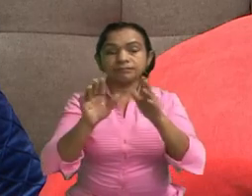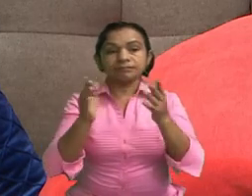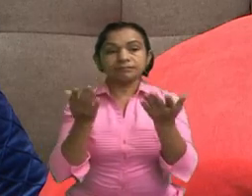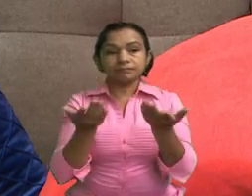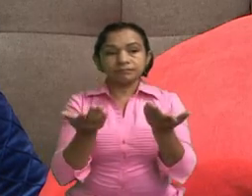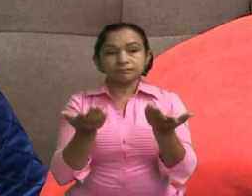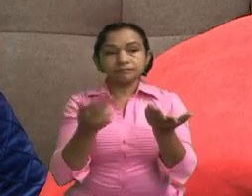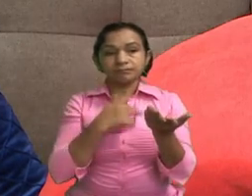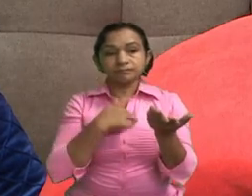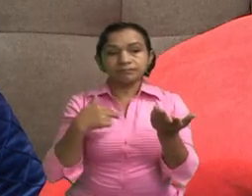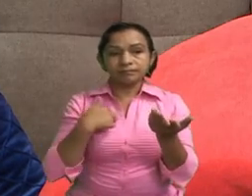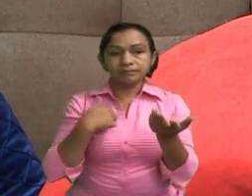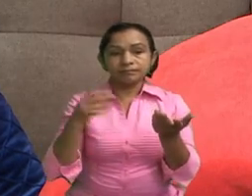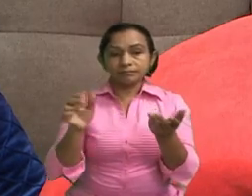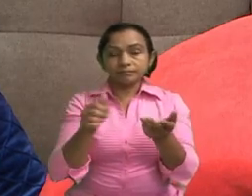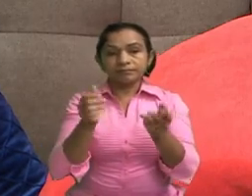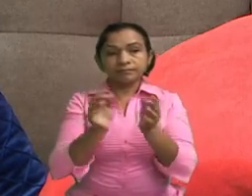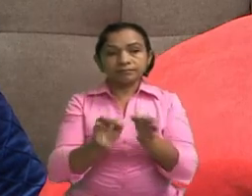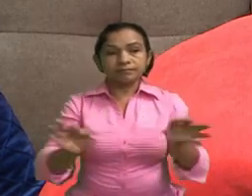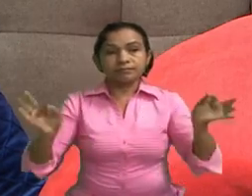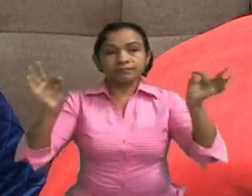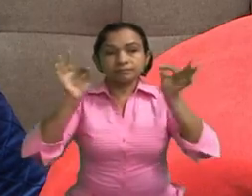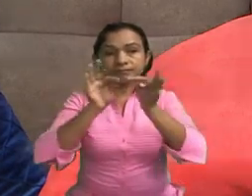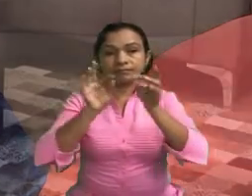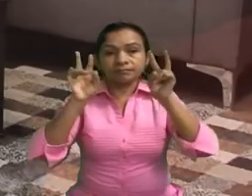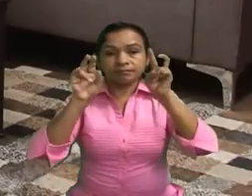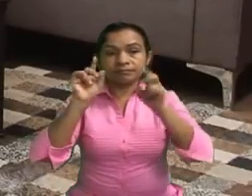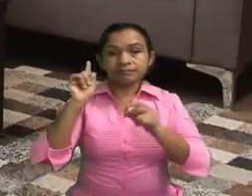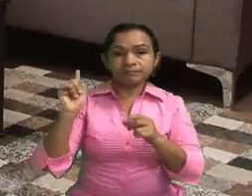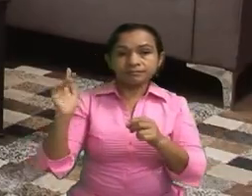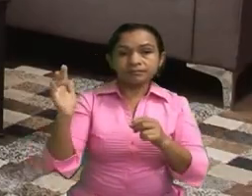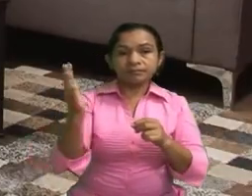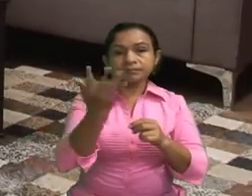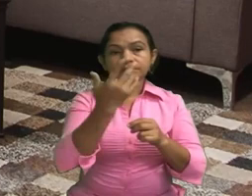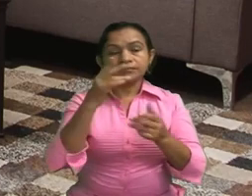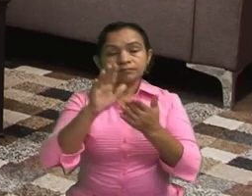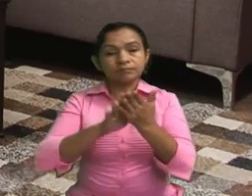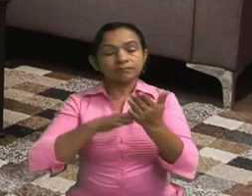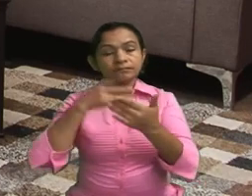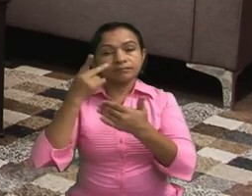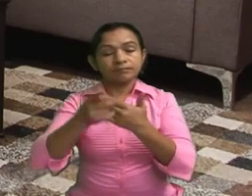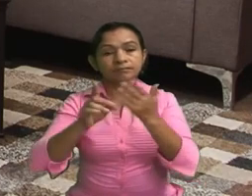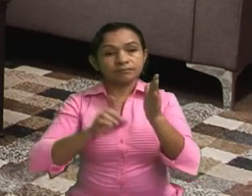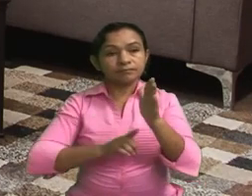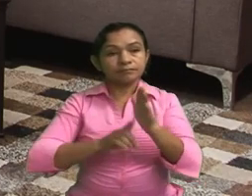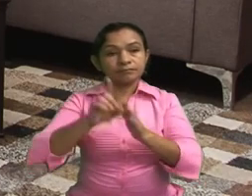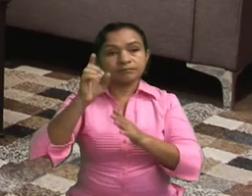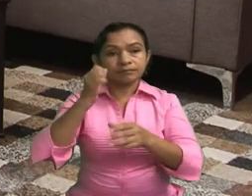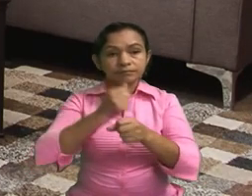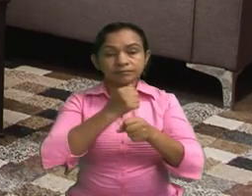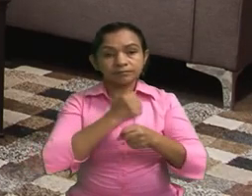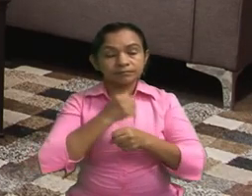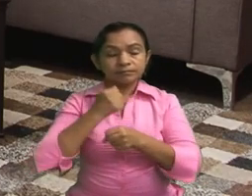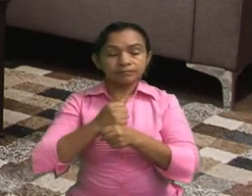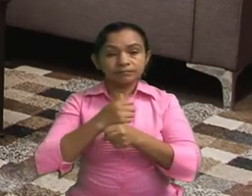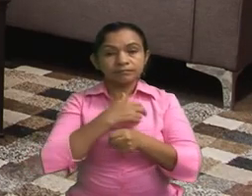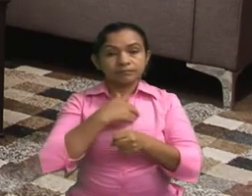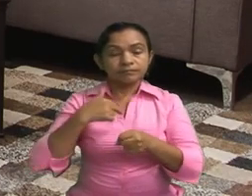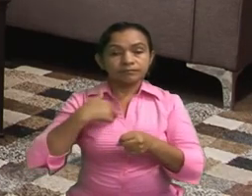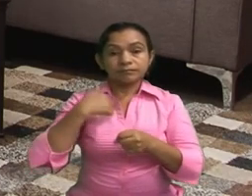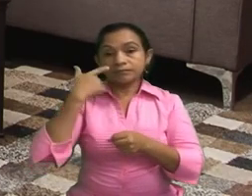Tierra. Es que eso es lo otro importante, sí, porque en el marco de todos los programas que se vienen desarrollando, ¿verdad?, se da